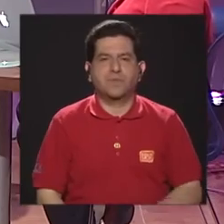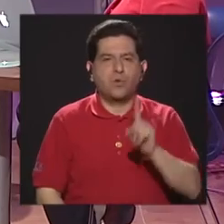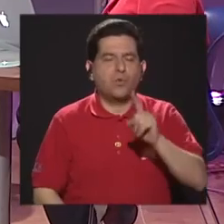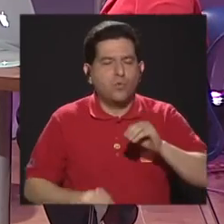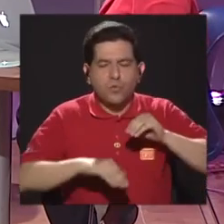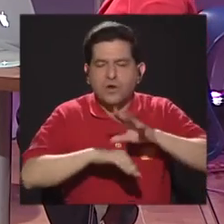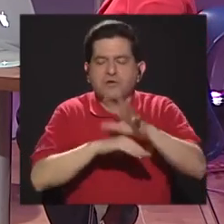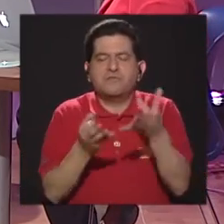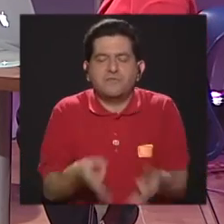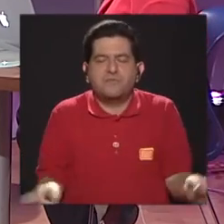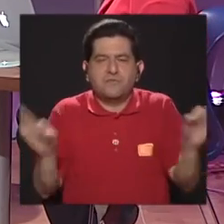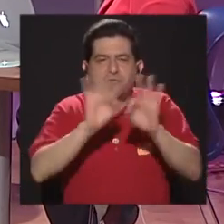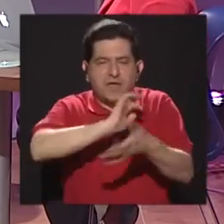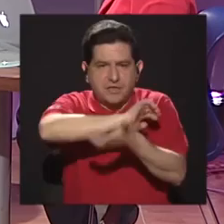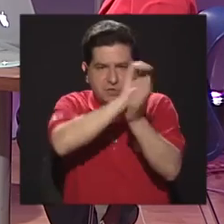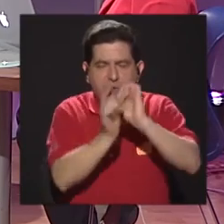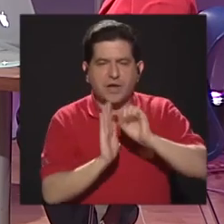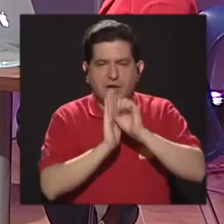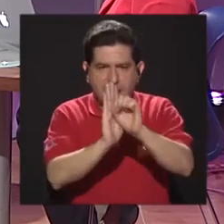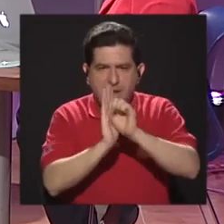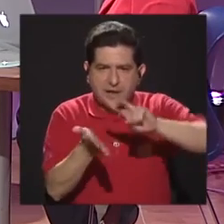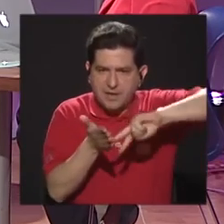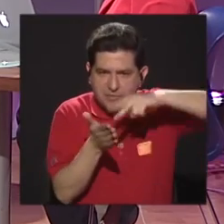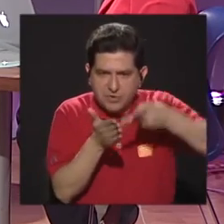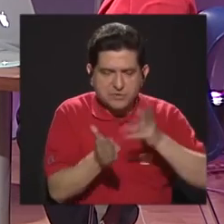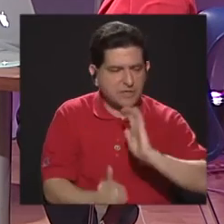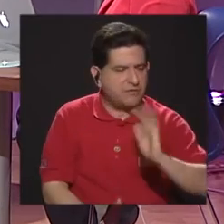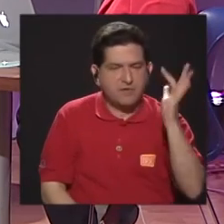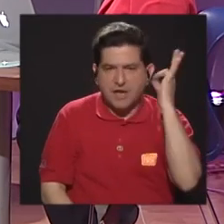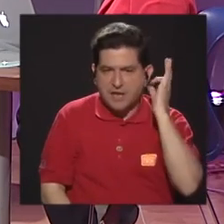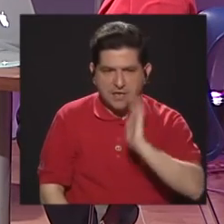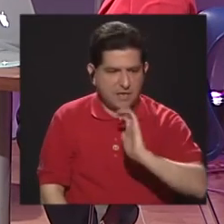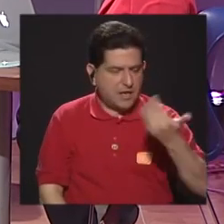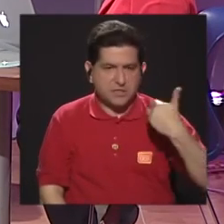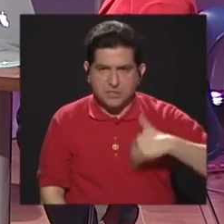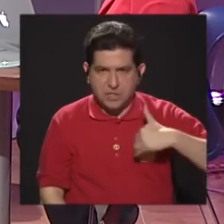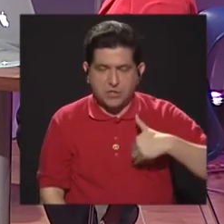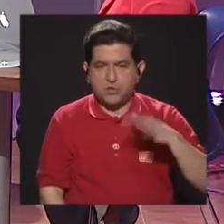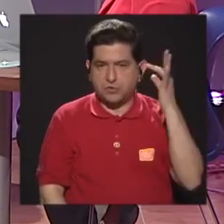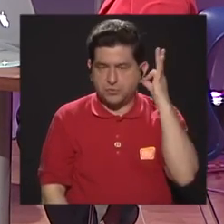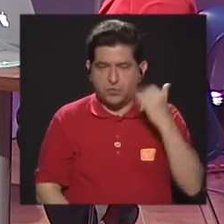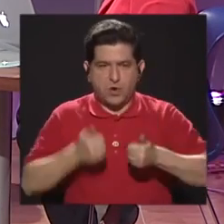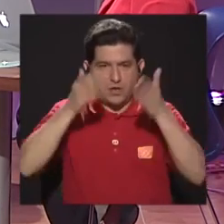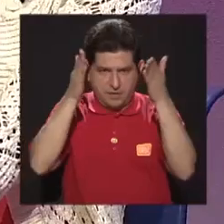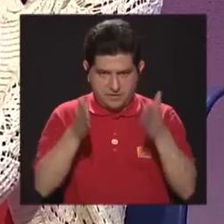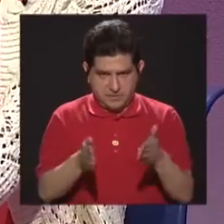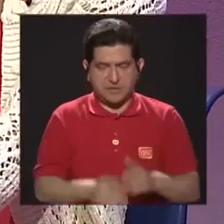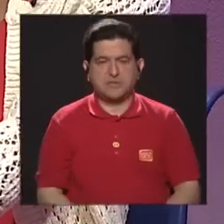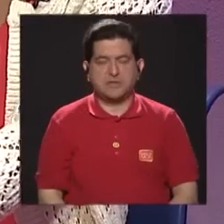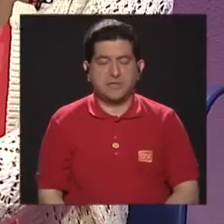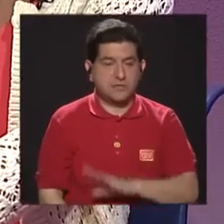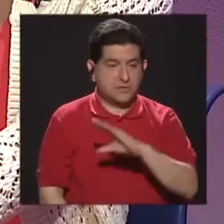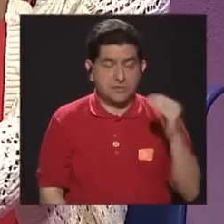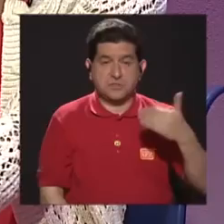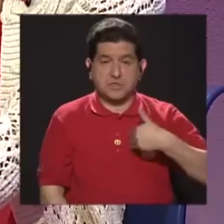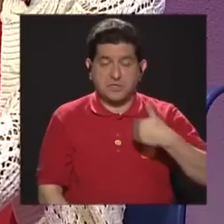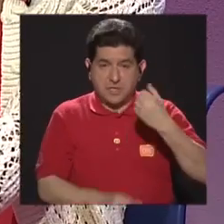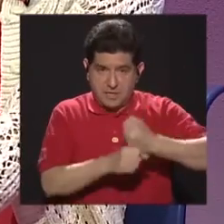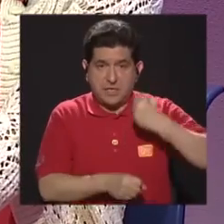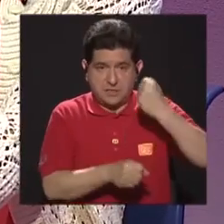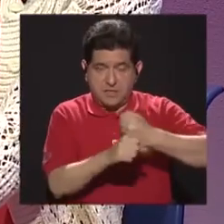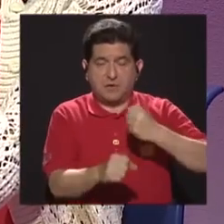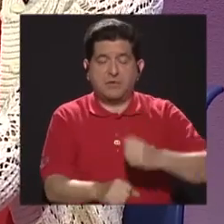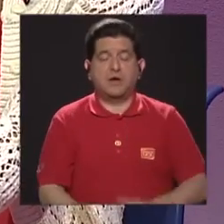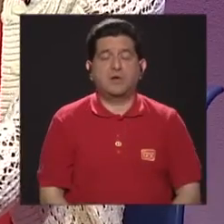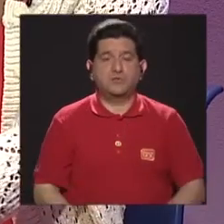que tiene que ver con este cambio simbólico de lo que implica para las niñas y los niños de que haya mujeres candidatas y mujeres ocupando puestos de